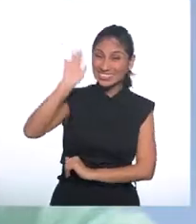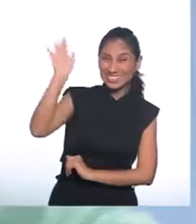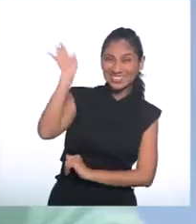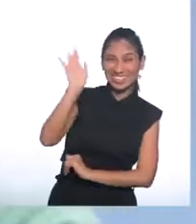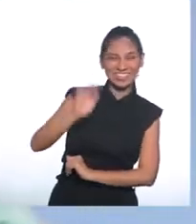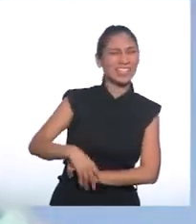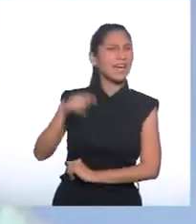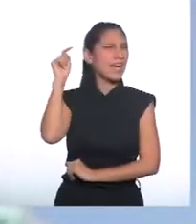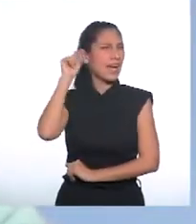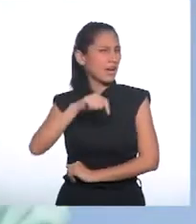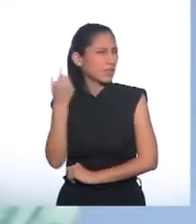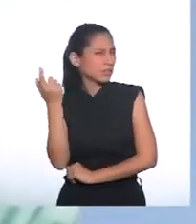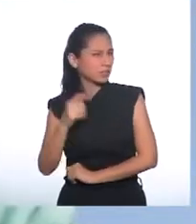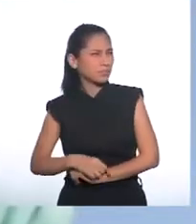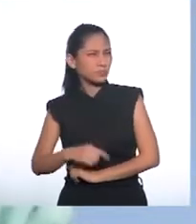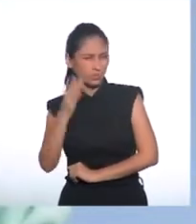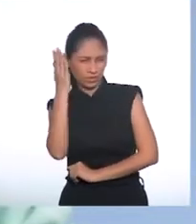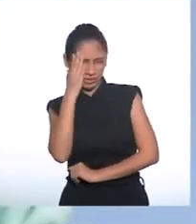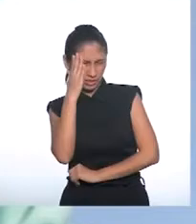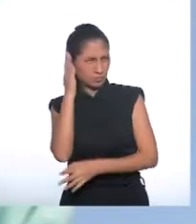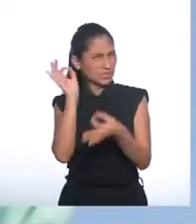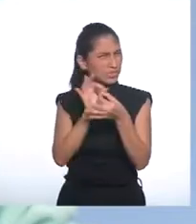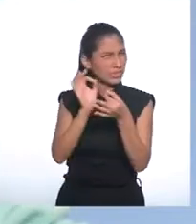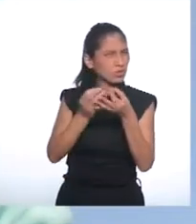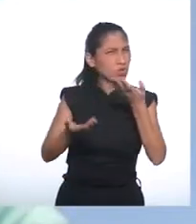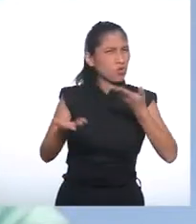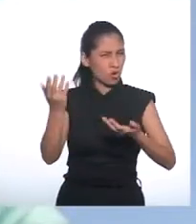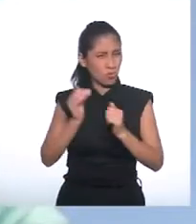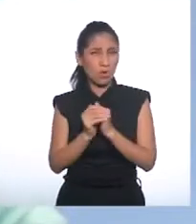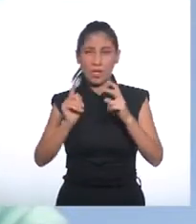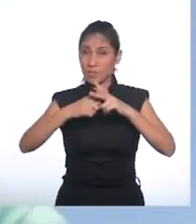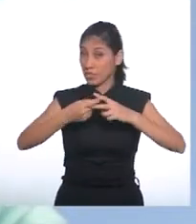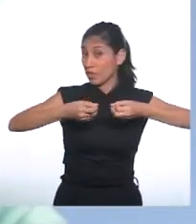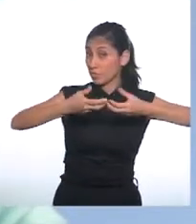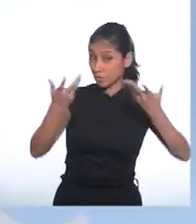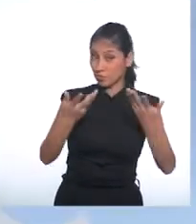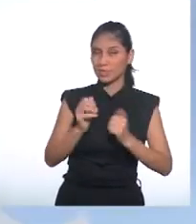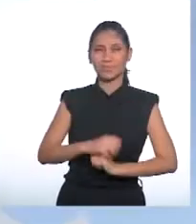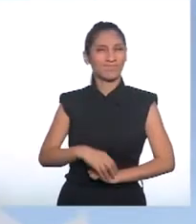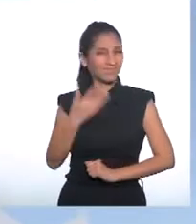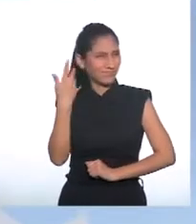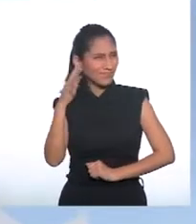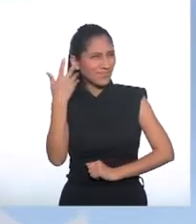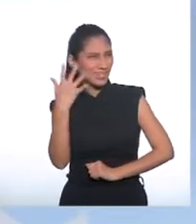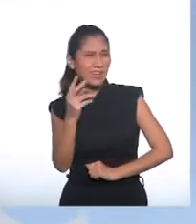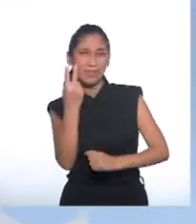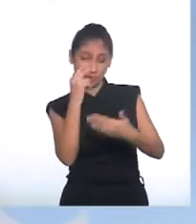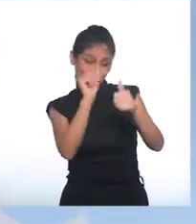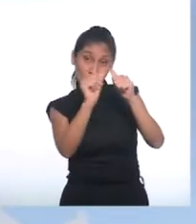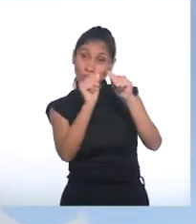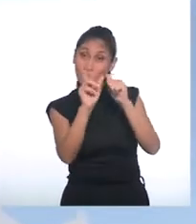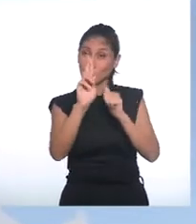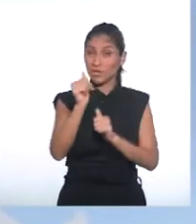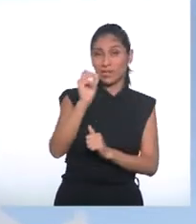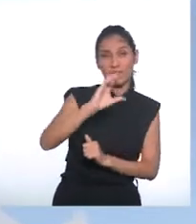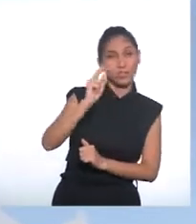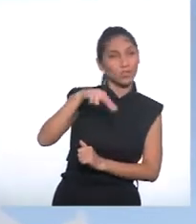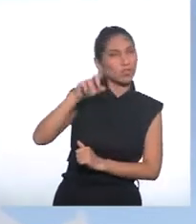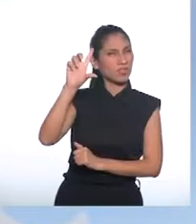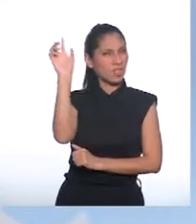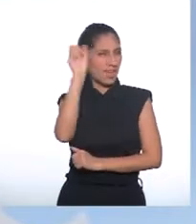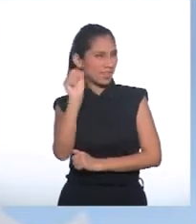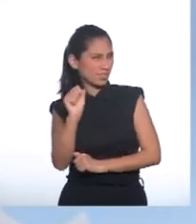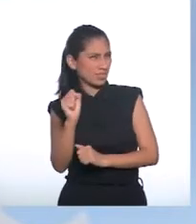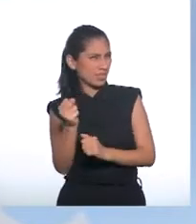Adiós. Ahora, sabemos exactamente por dónde empezar. Ya cubrimos los números racionales y